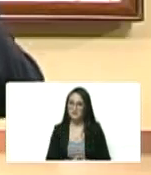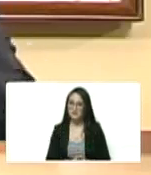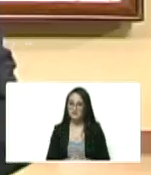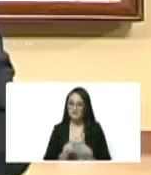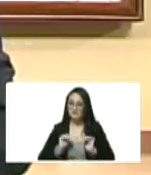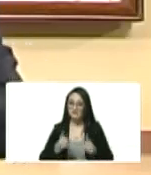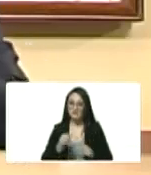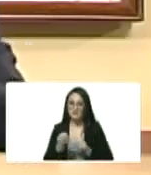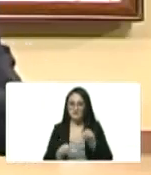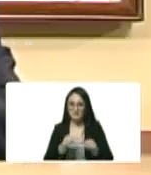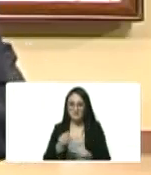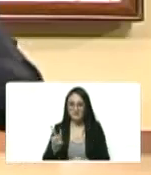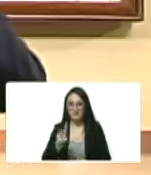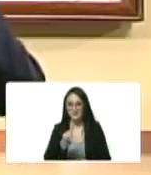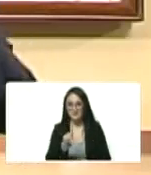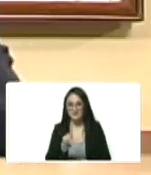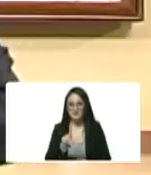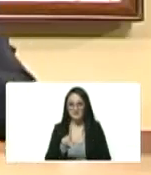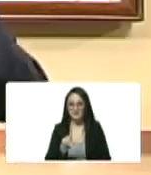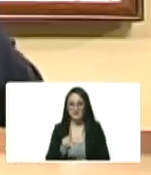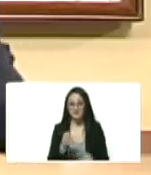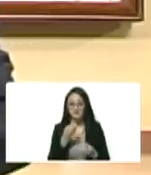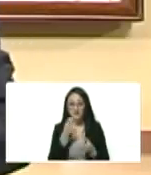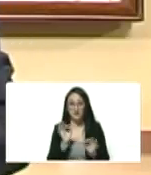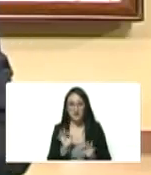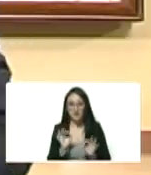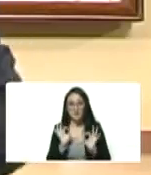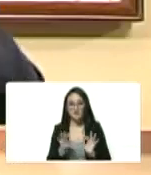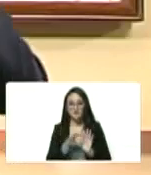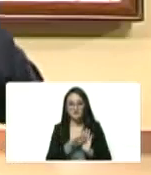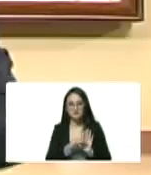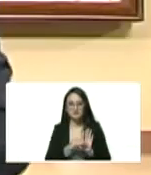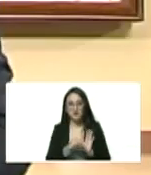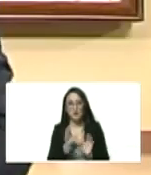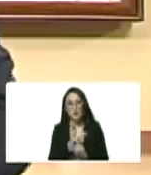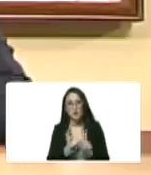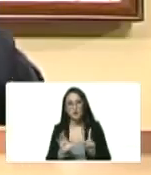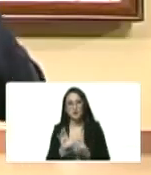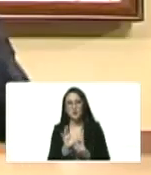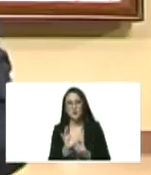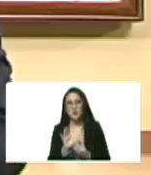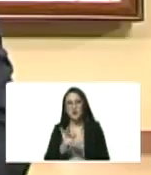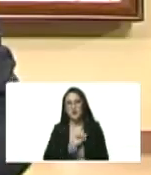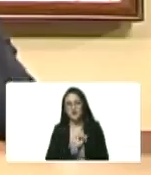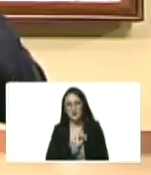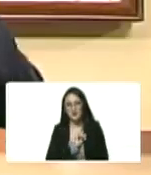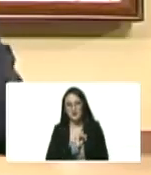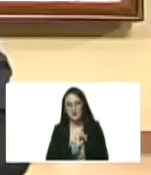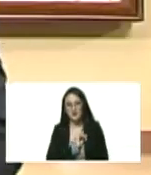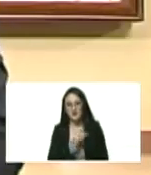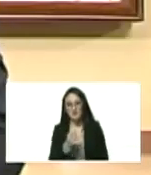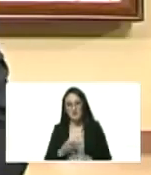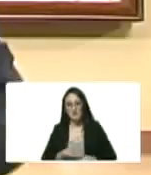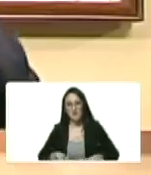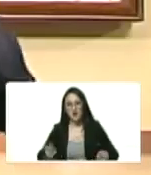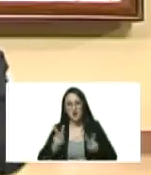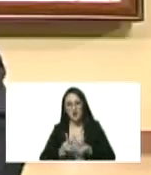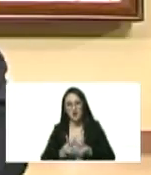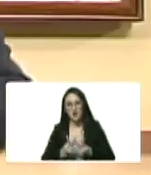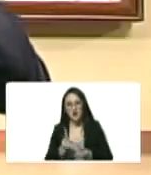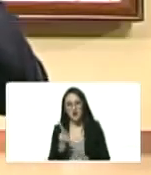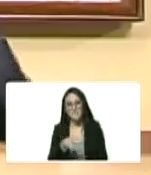inicio de este siglo XXI, en buena medida estará marcada por la cultura, por la identidad, por los valores, por